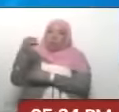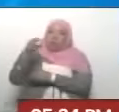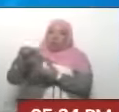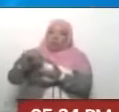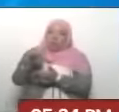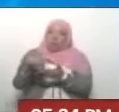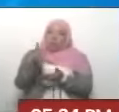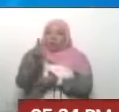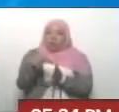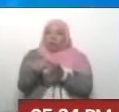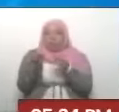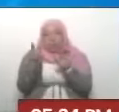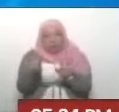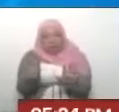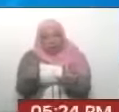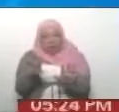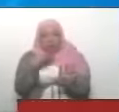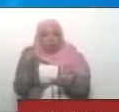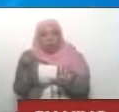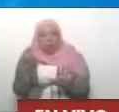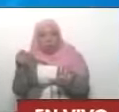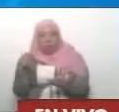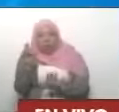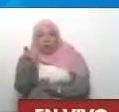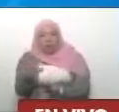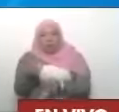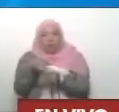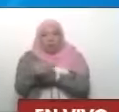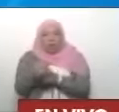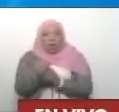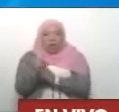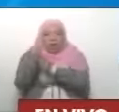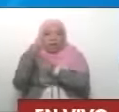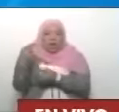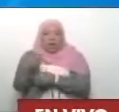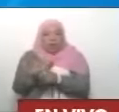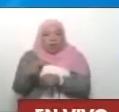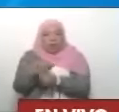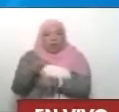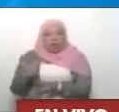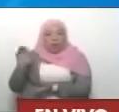2007, la podemos llamar así. Héctor Rodríguez, tremendo líder.